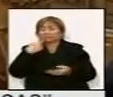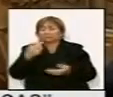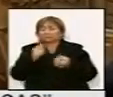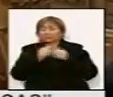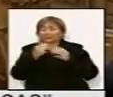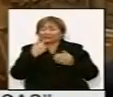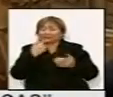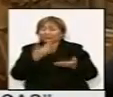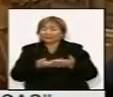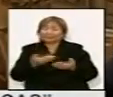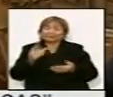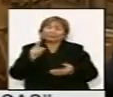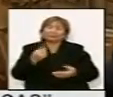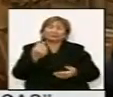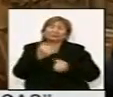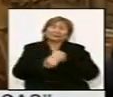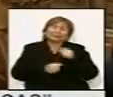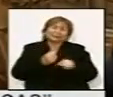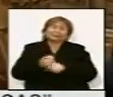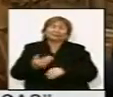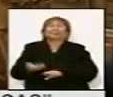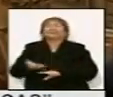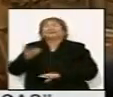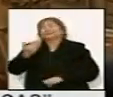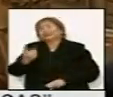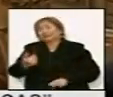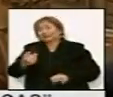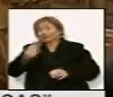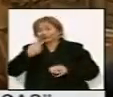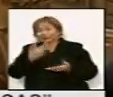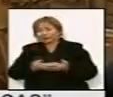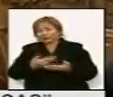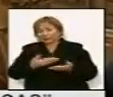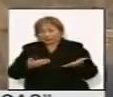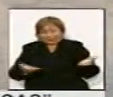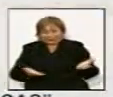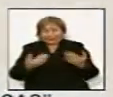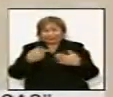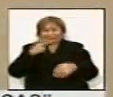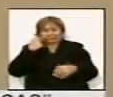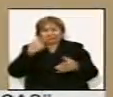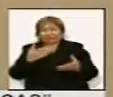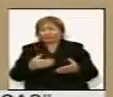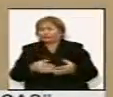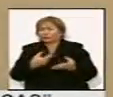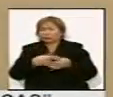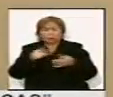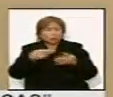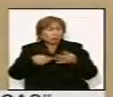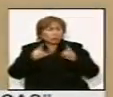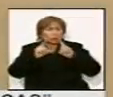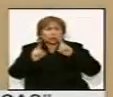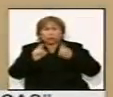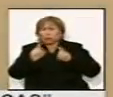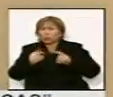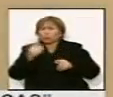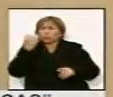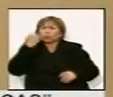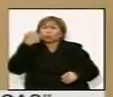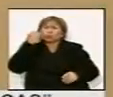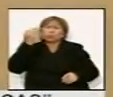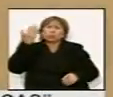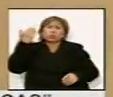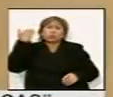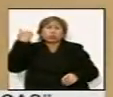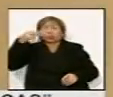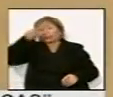Es decir, que 1000 años antes que se descubriera esa píldora, los incas la conocían. Existen muchas interrogantes de los antiguos peruanos,